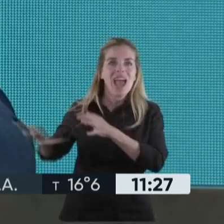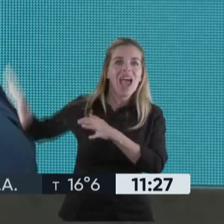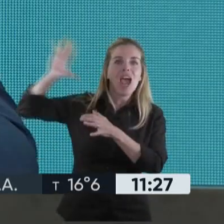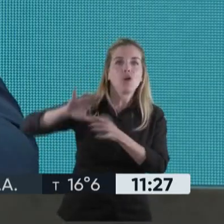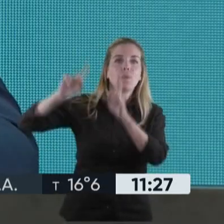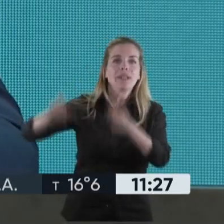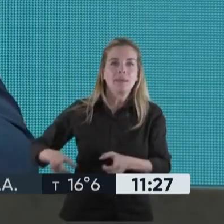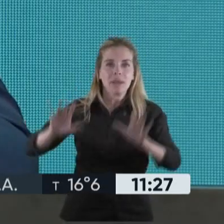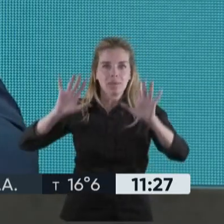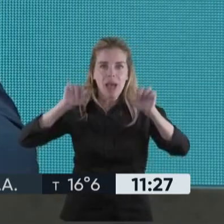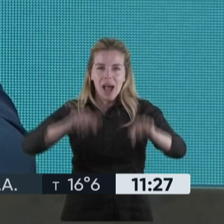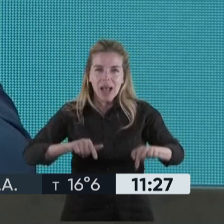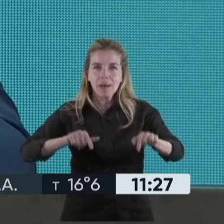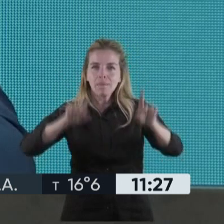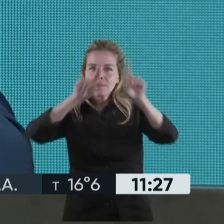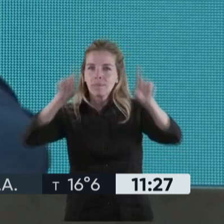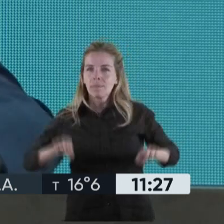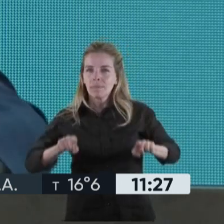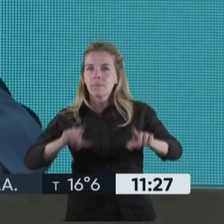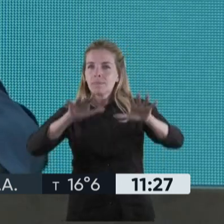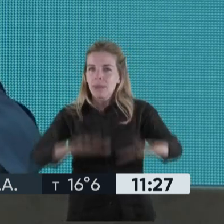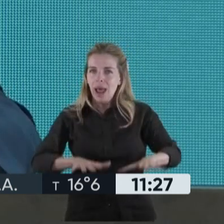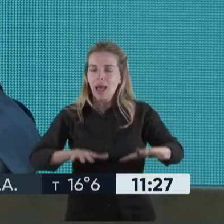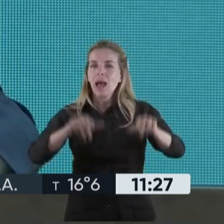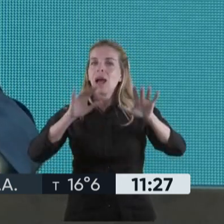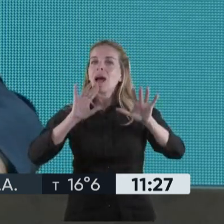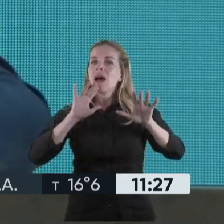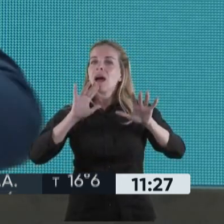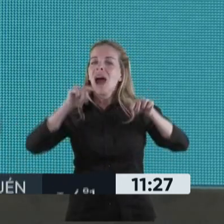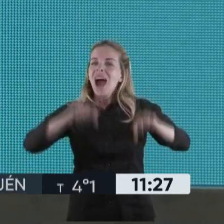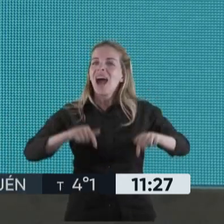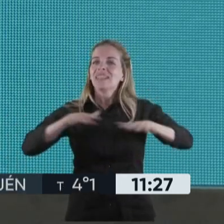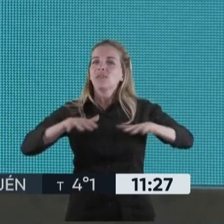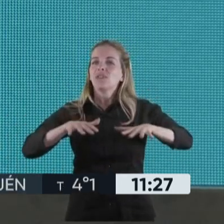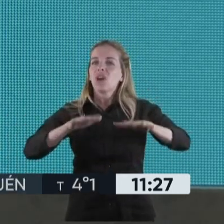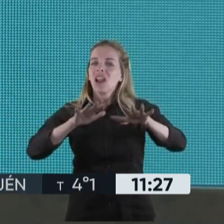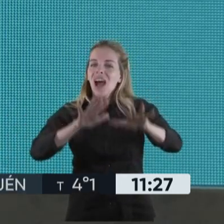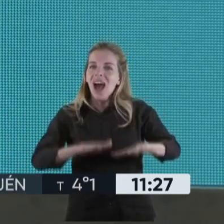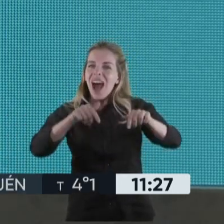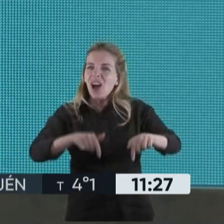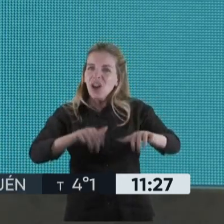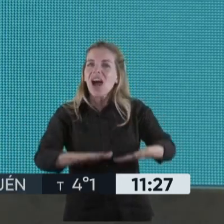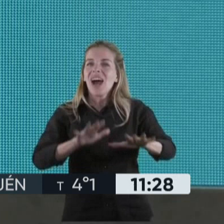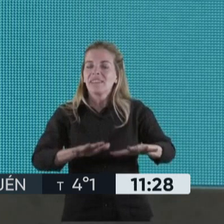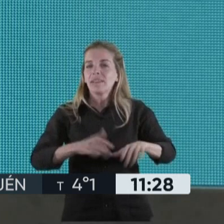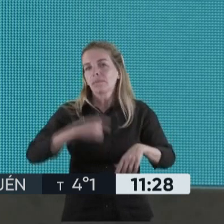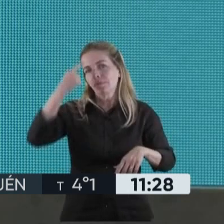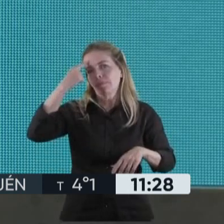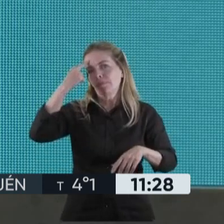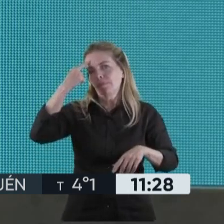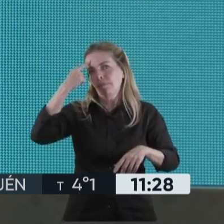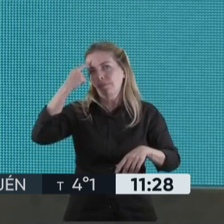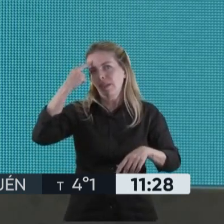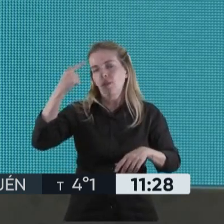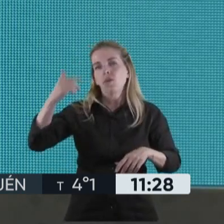Acá hago un punto. Digo, esto es el presente. Esto es el presente. Ahora, ¿cómo va a